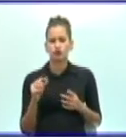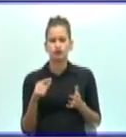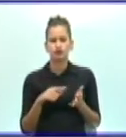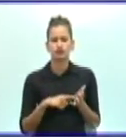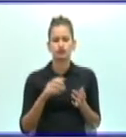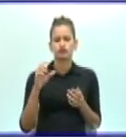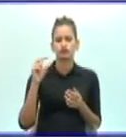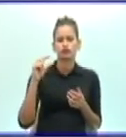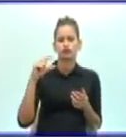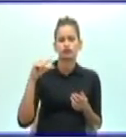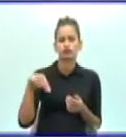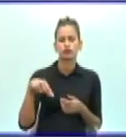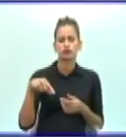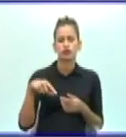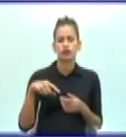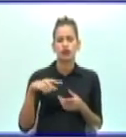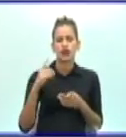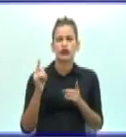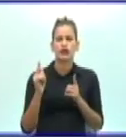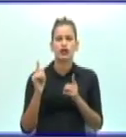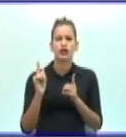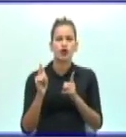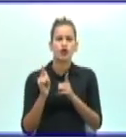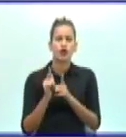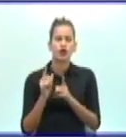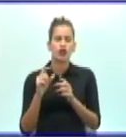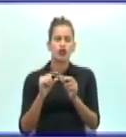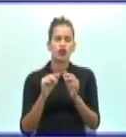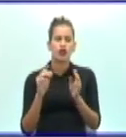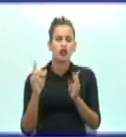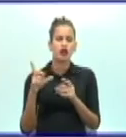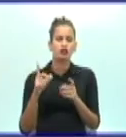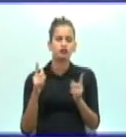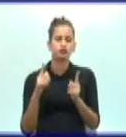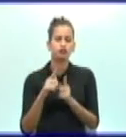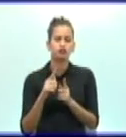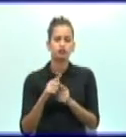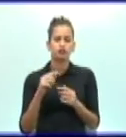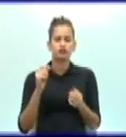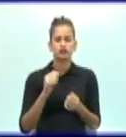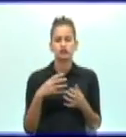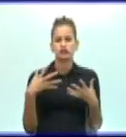lado corto que quedó en contacto con P.